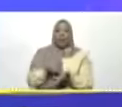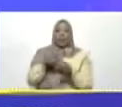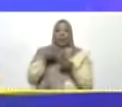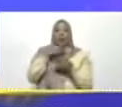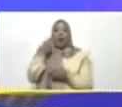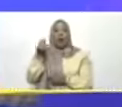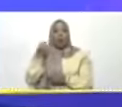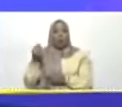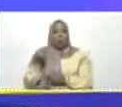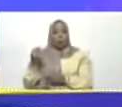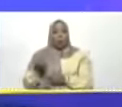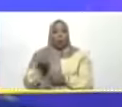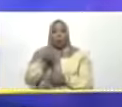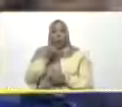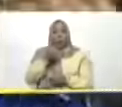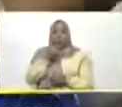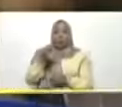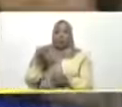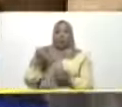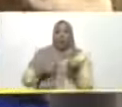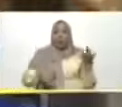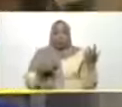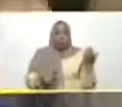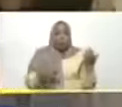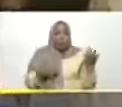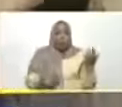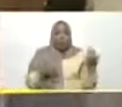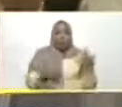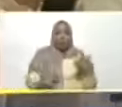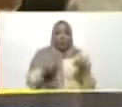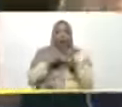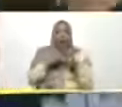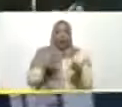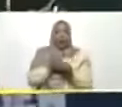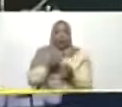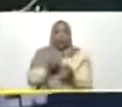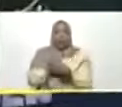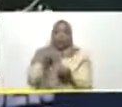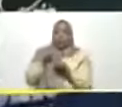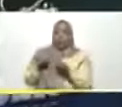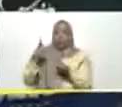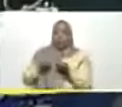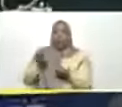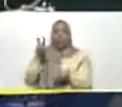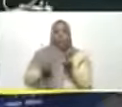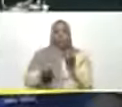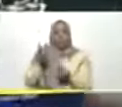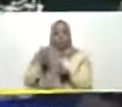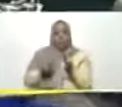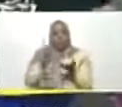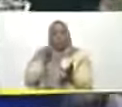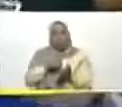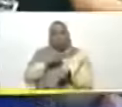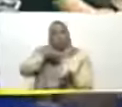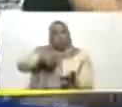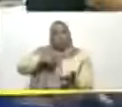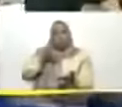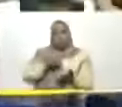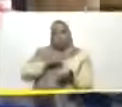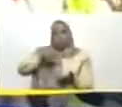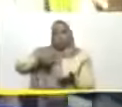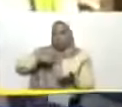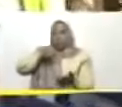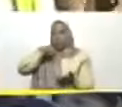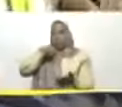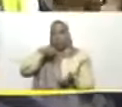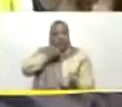muchacho que le gusta la banda show la orquesta sinfónica toda una cantidad de expresiones que tenemos allí nuestros